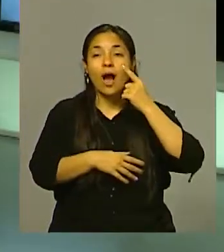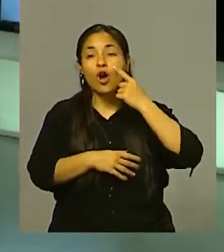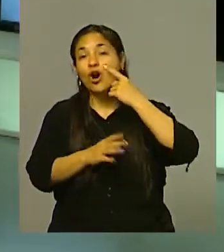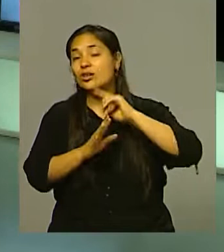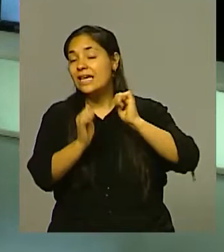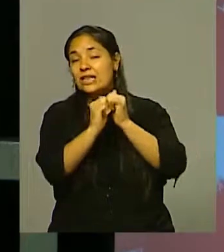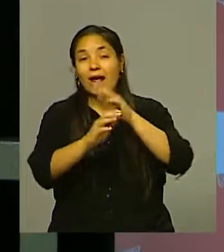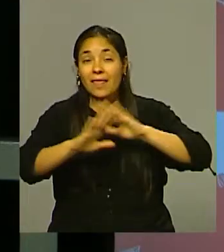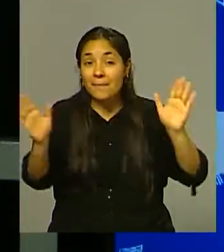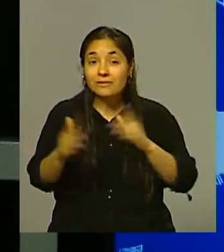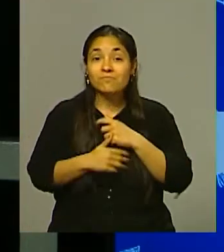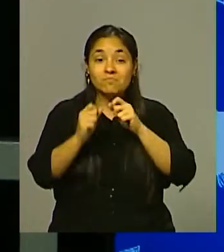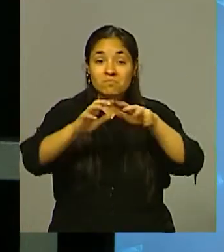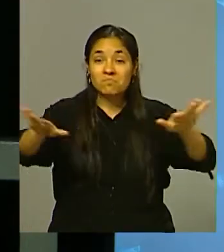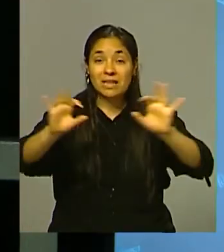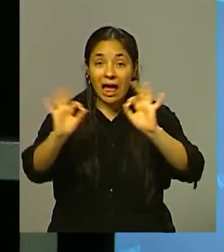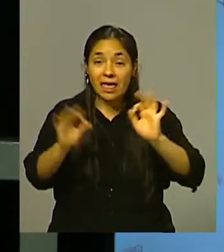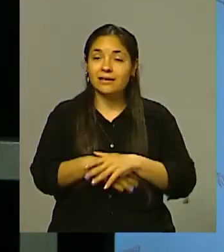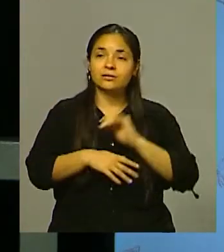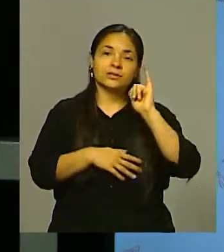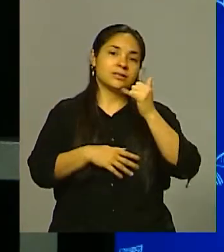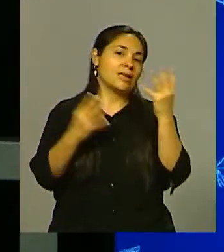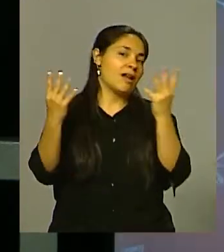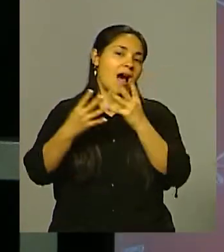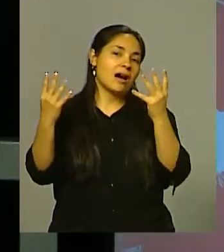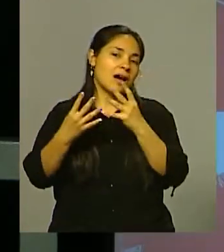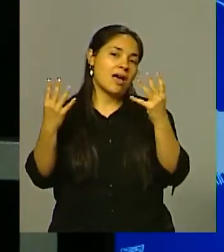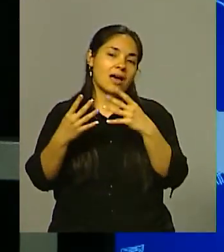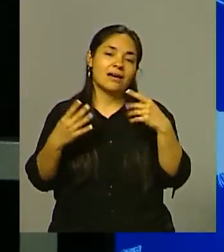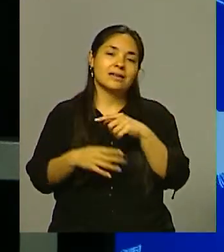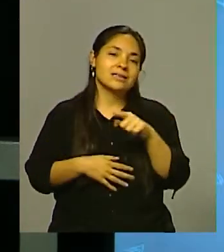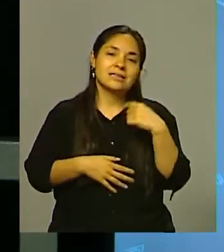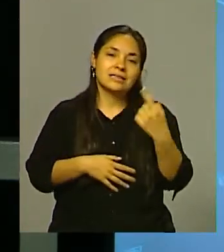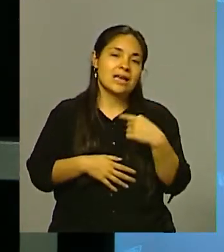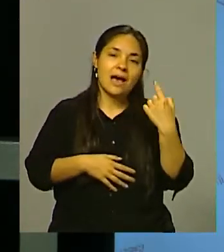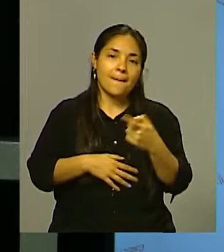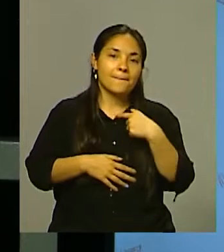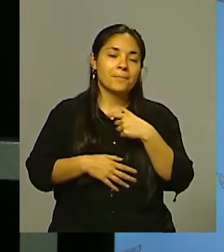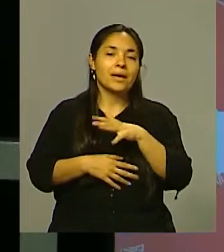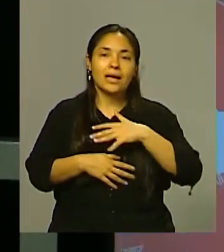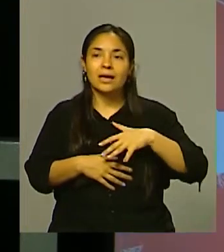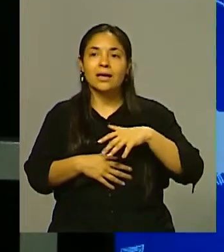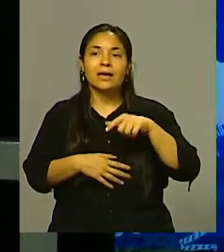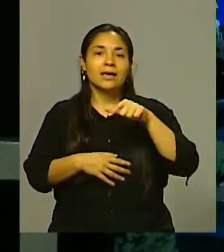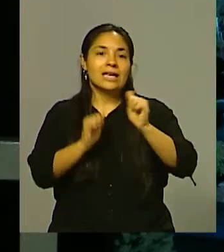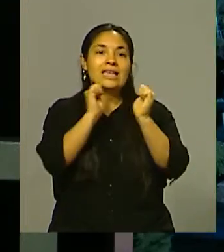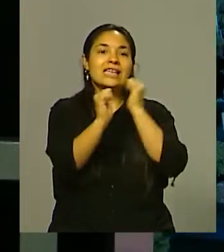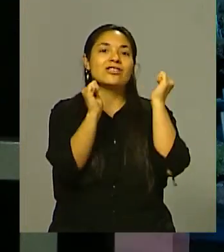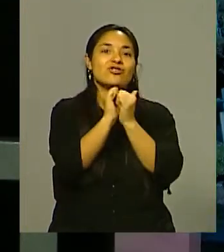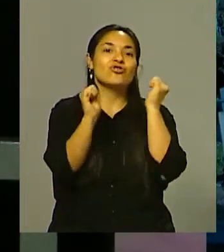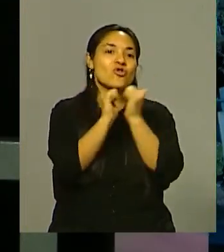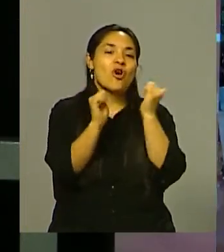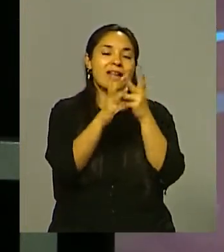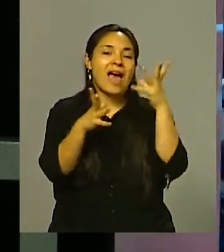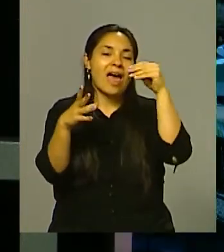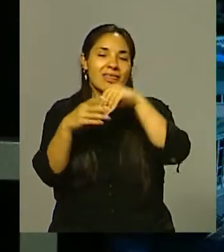Sí, claro. Las guerras indudablemente son un campo abonado para las